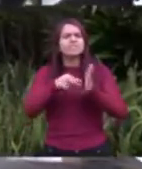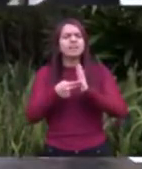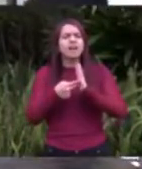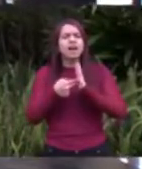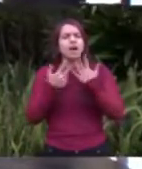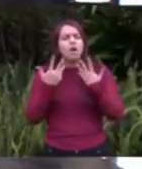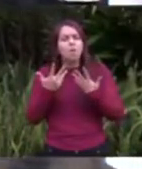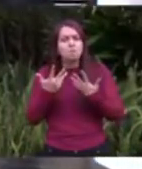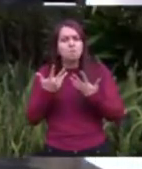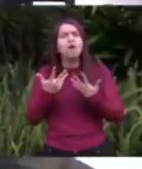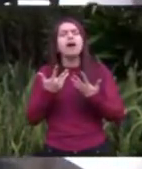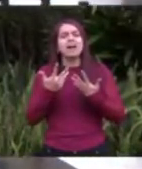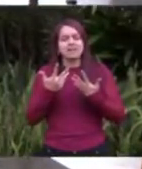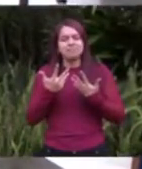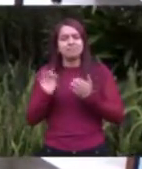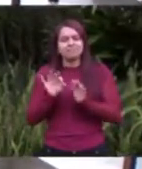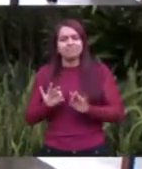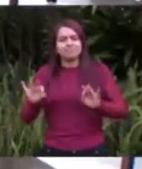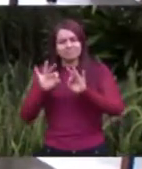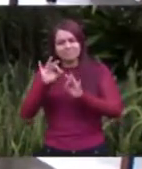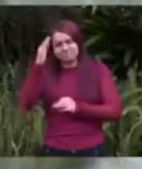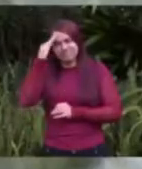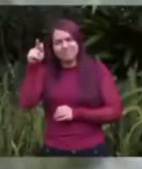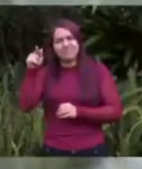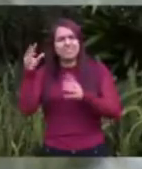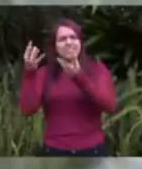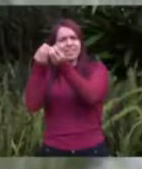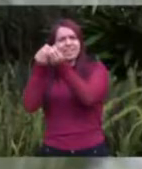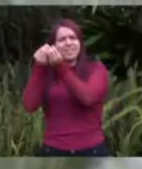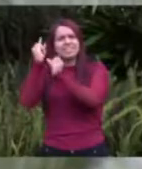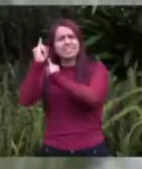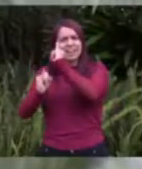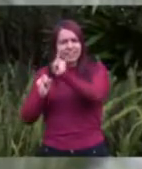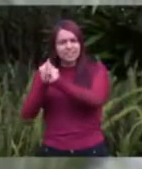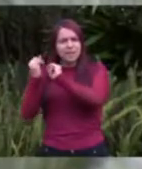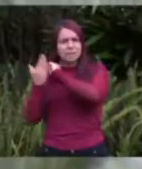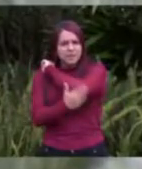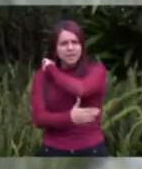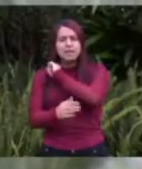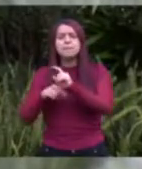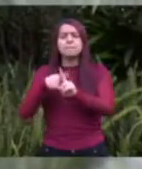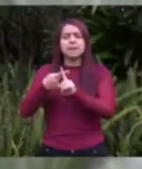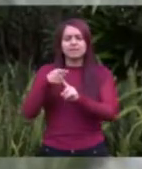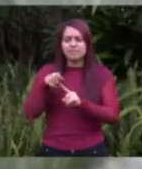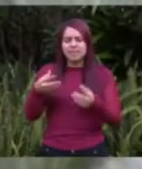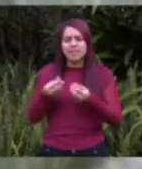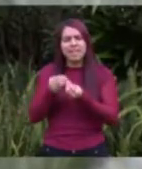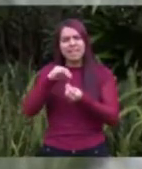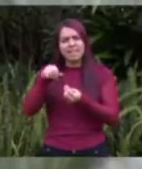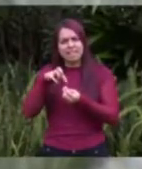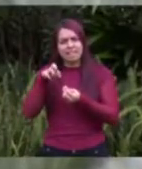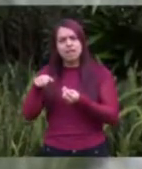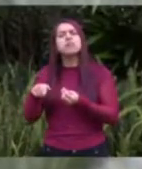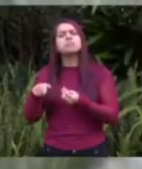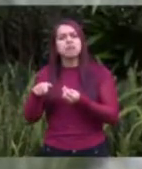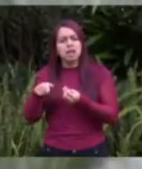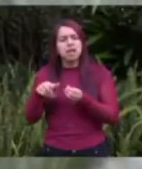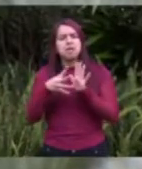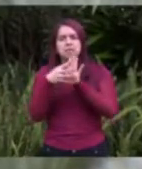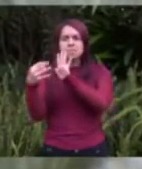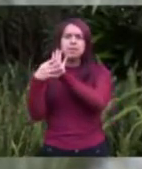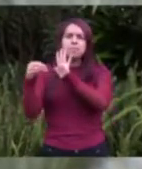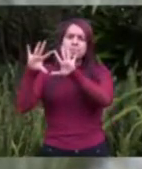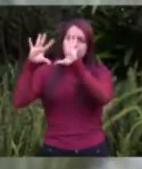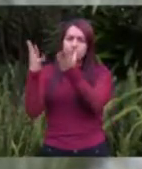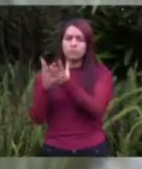elemento esencial entre la Corte Penal Internacional y la Justicia Especial para la Paz. Hoy entendemos que ese